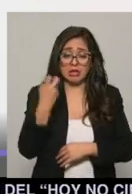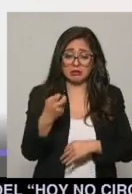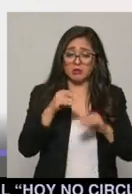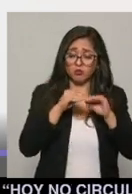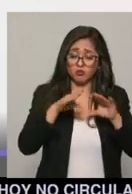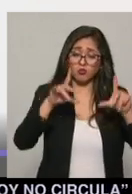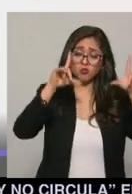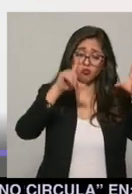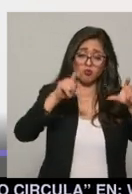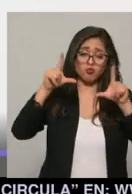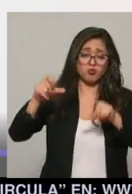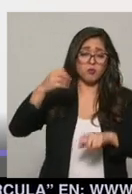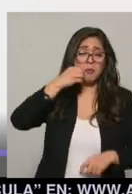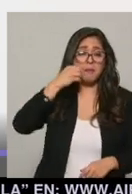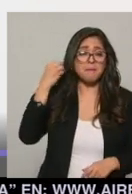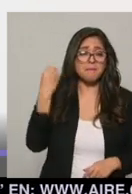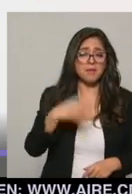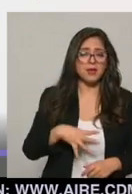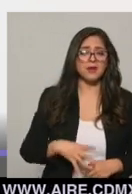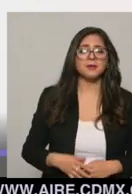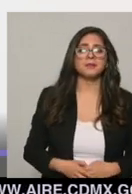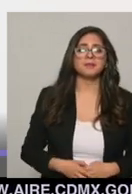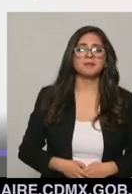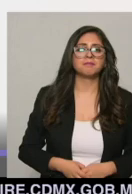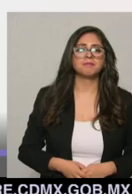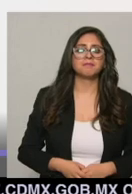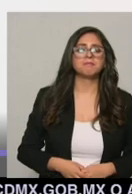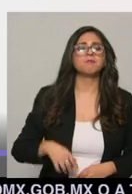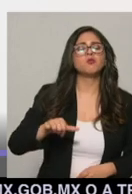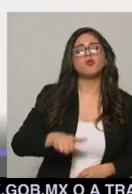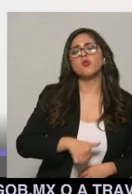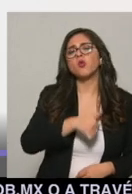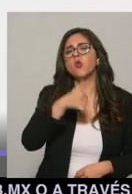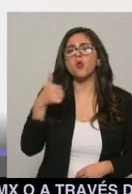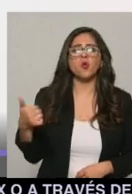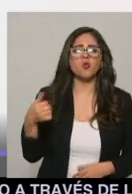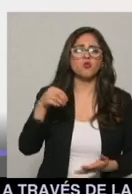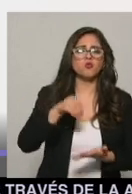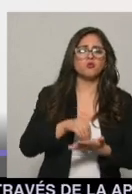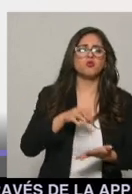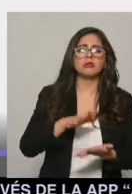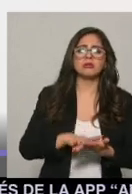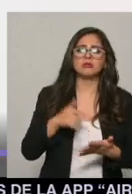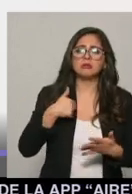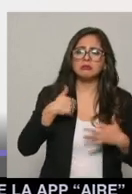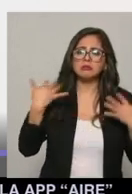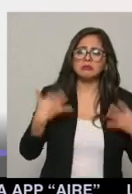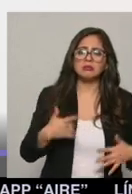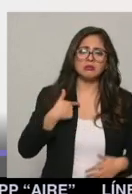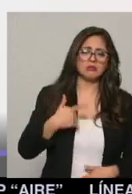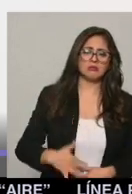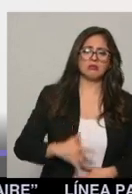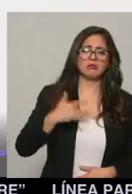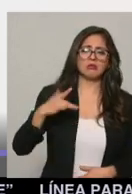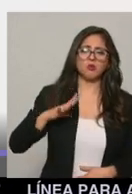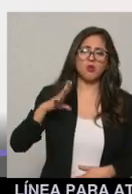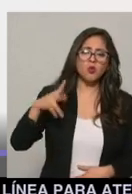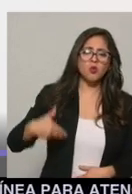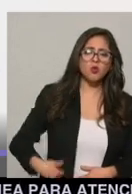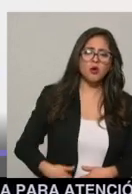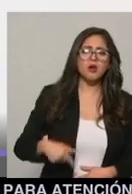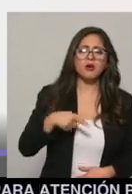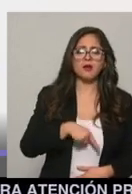la fotografía es excelente. Otra pieza que la verdad me enorgullece de que Hugo Félix